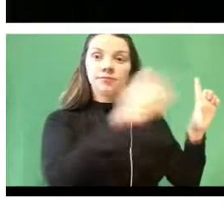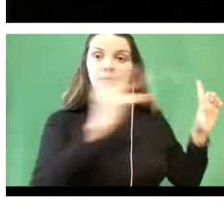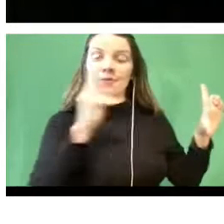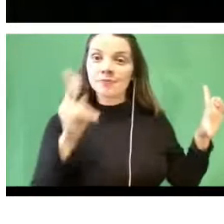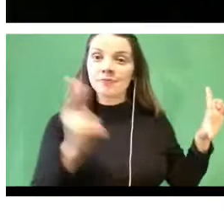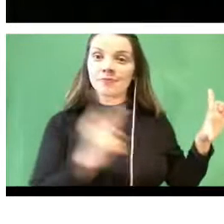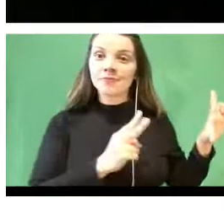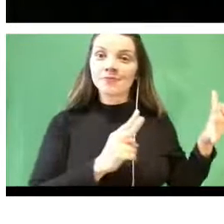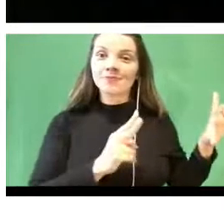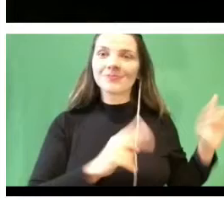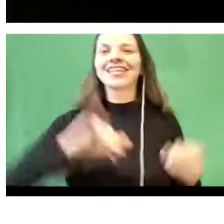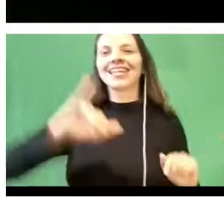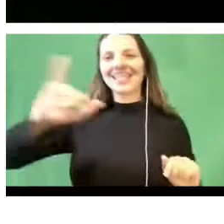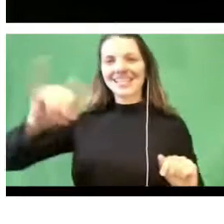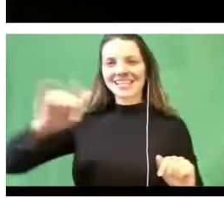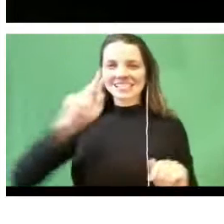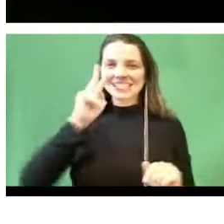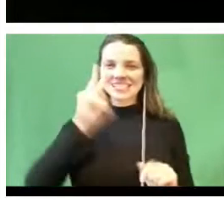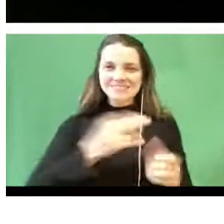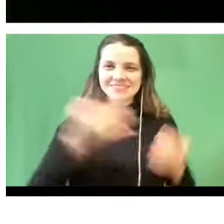Sí, se está viendo bien.